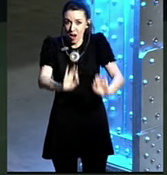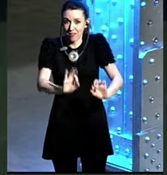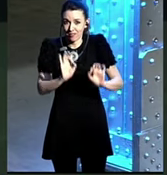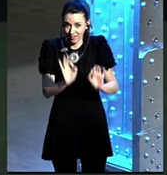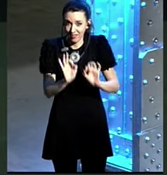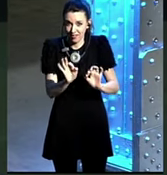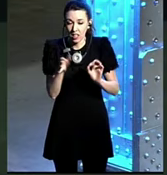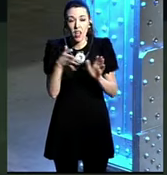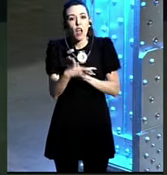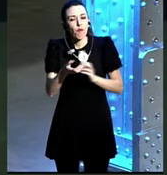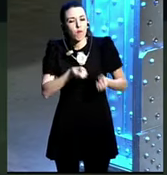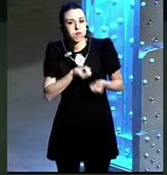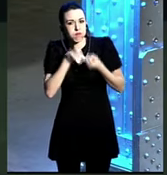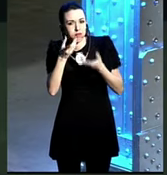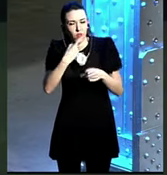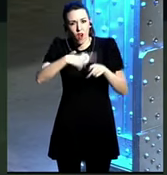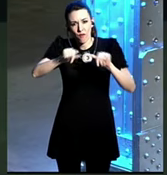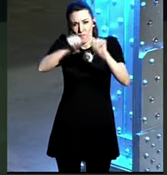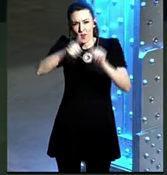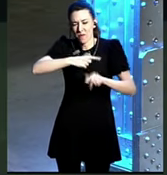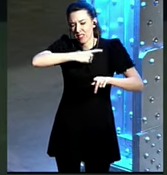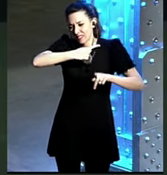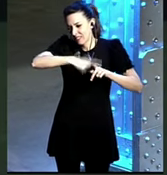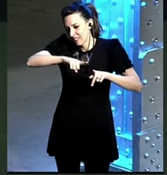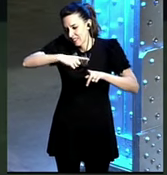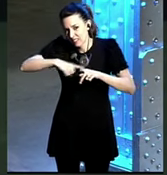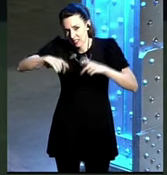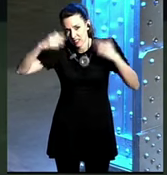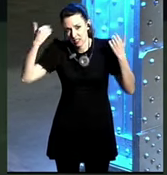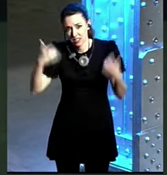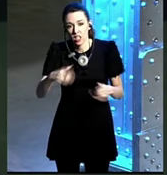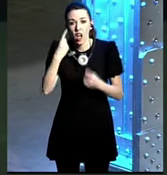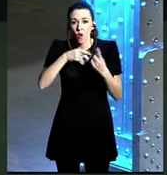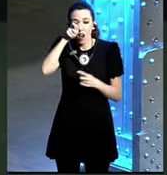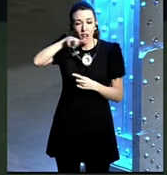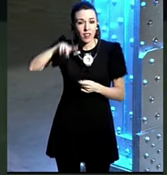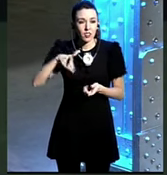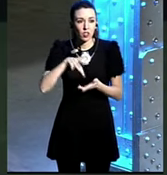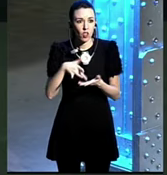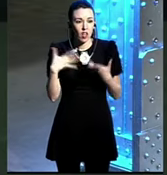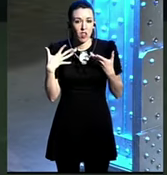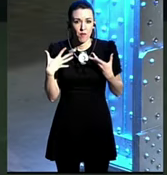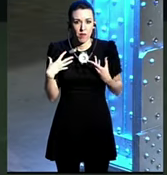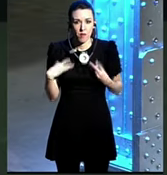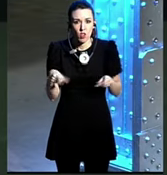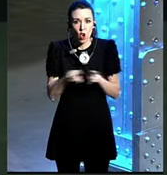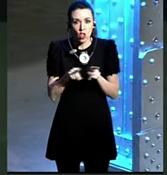la depresión. Se puede manifestar de tantas formas distintas. Hay gente que cuando están deprimidas están como muy agitadas y